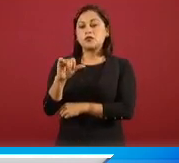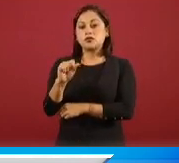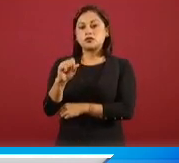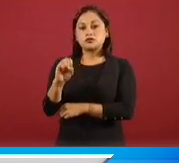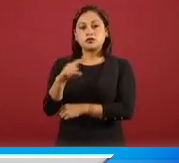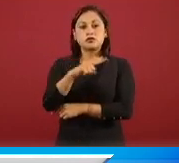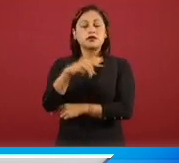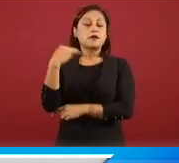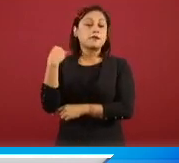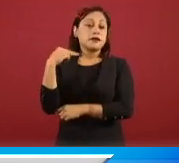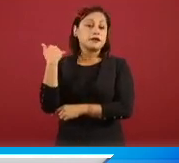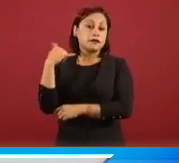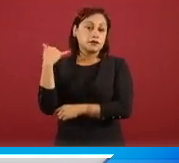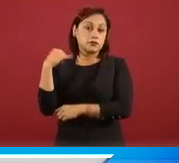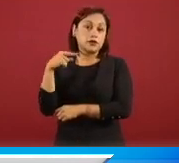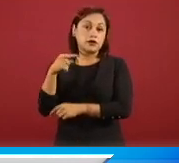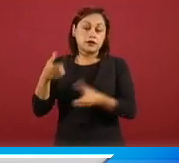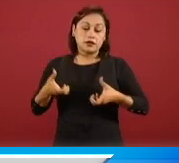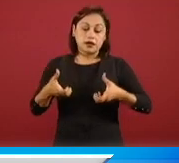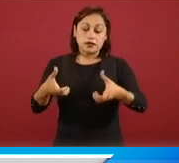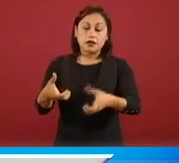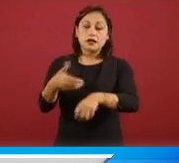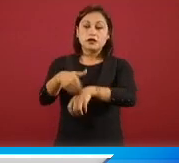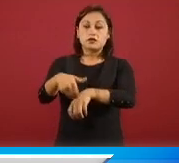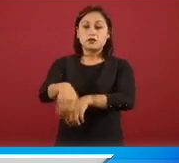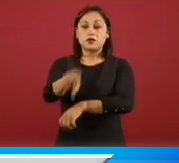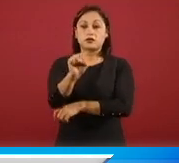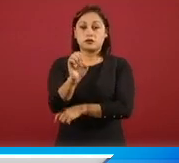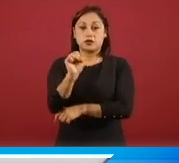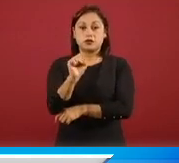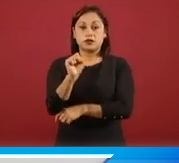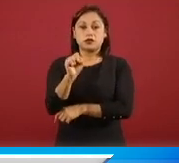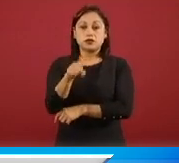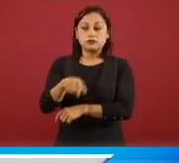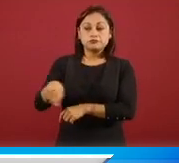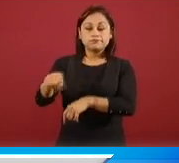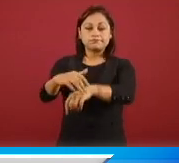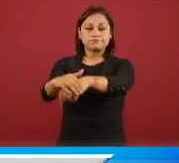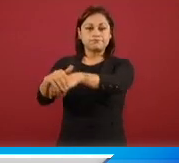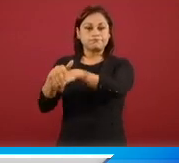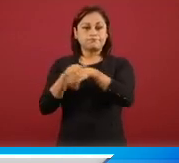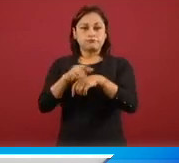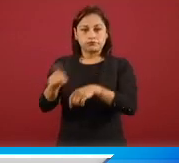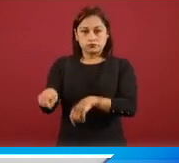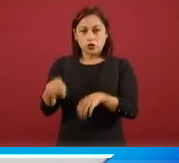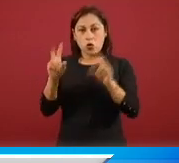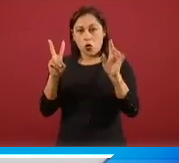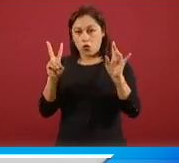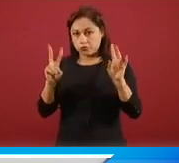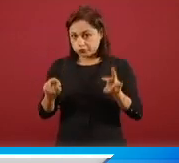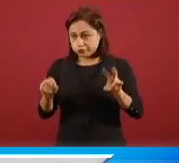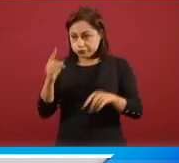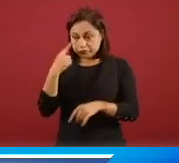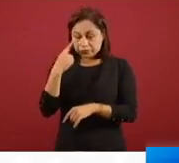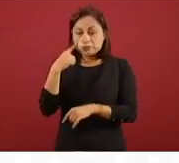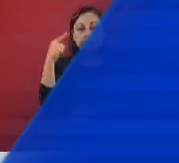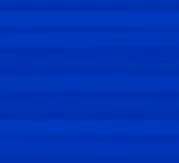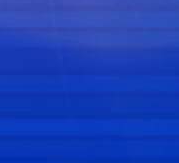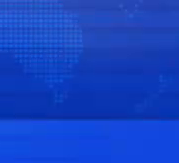por litro gas lp estacionario marca gas metropolitano a 8 puntos 55 por litro fuentes tener creí